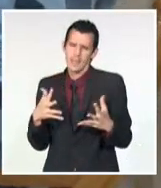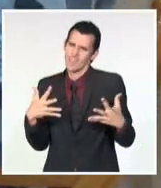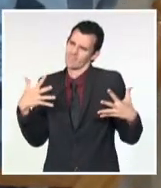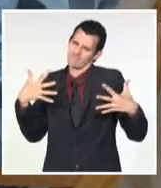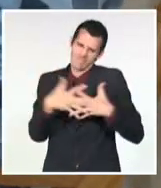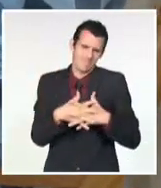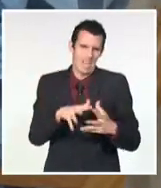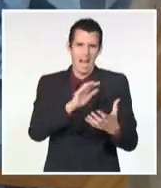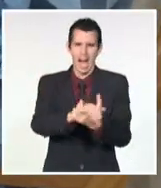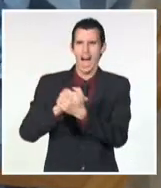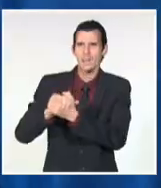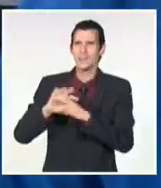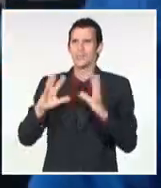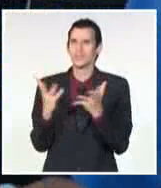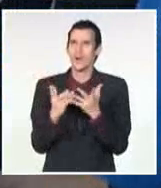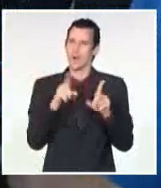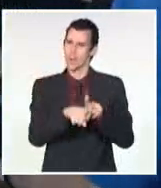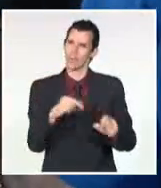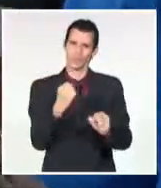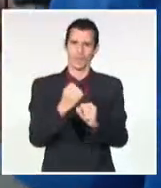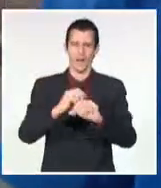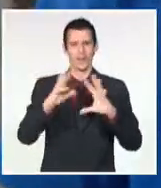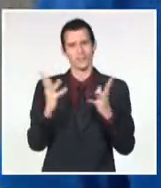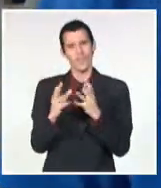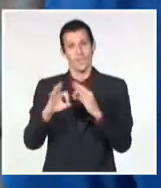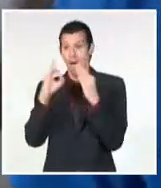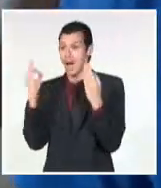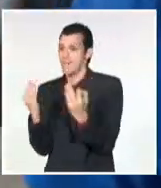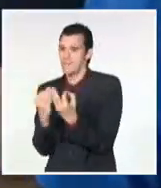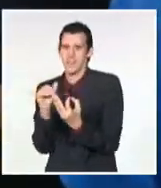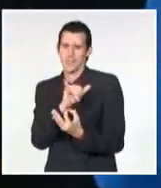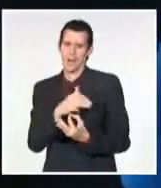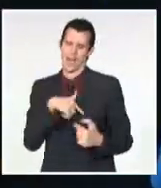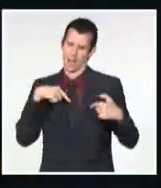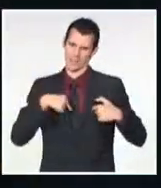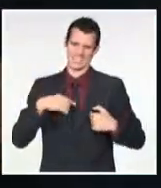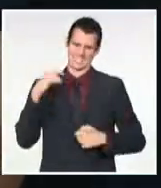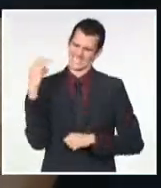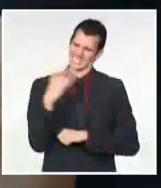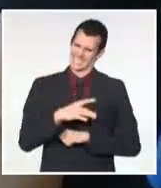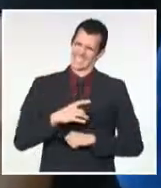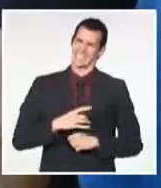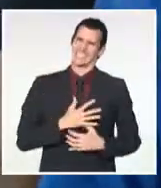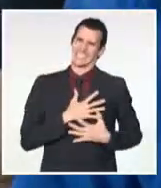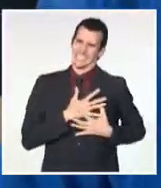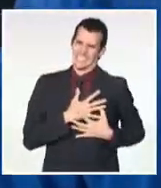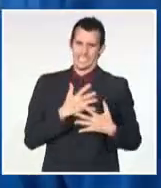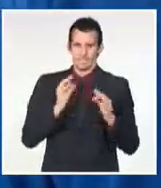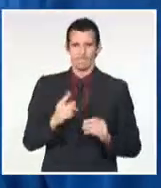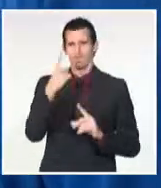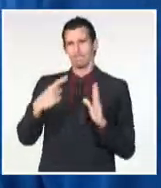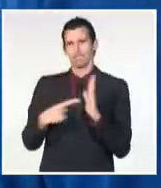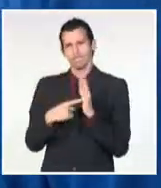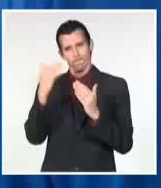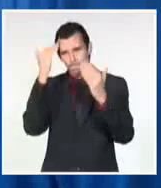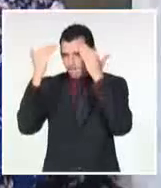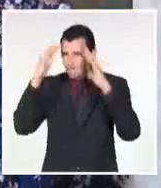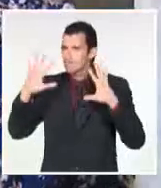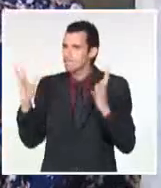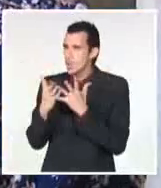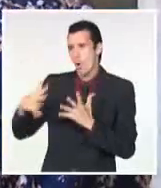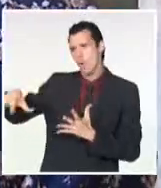compañeros de profesión y familiares, quienes en medio del dolor agradecen las muestras de cariño y admiración hacia la destacada